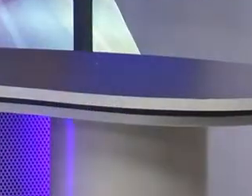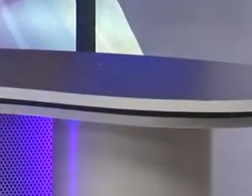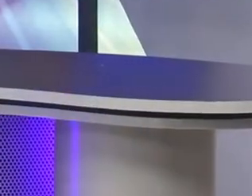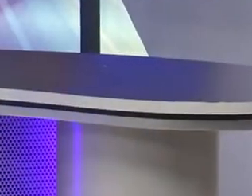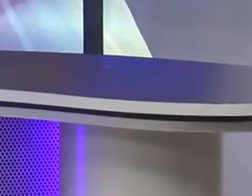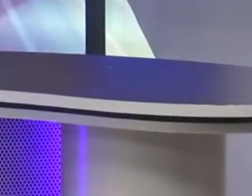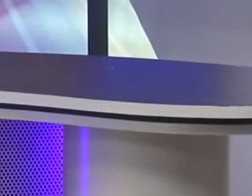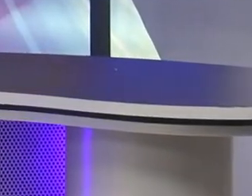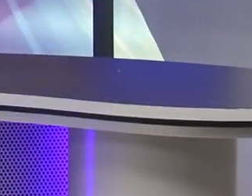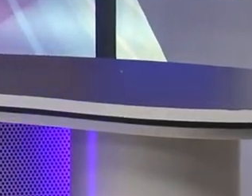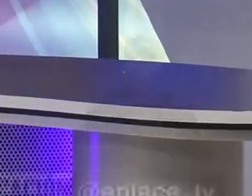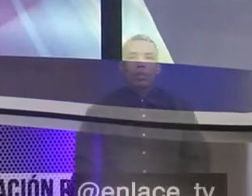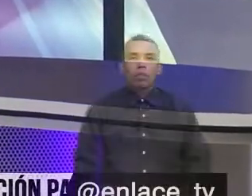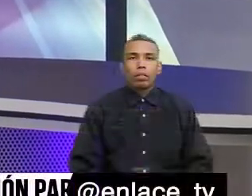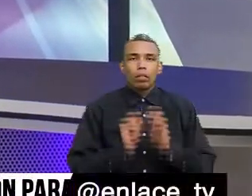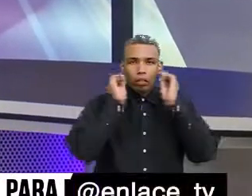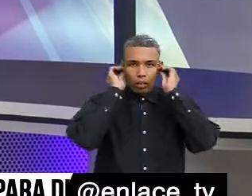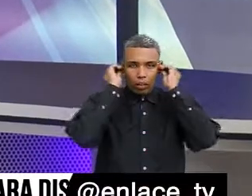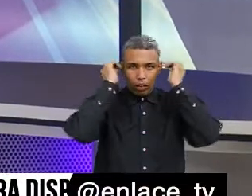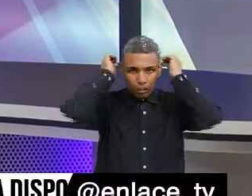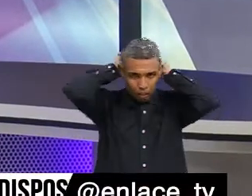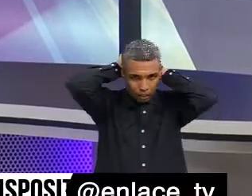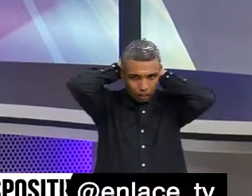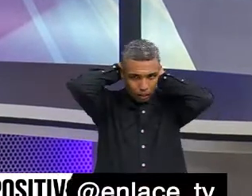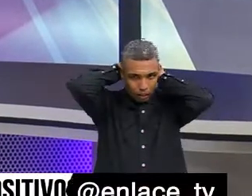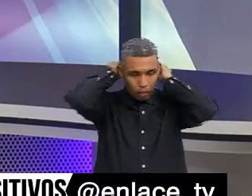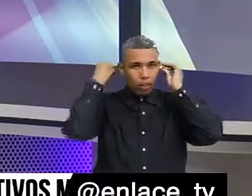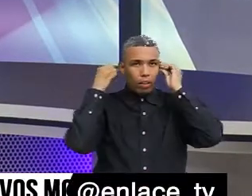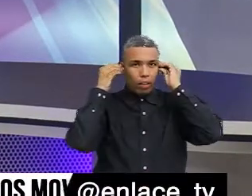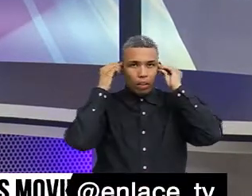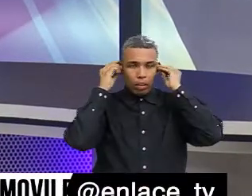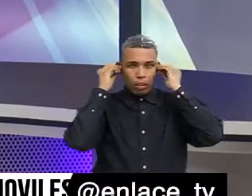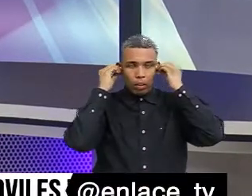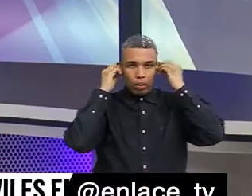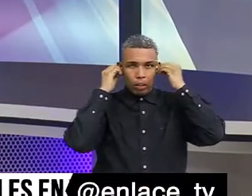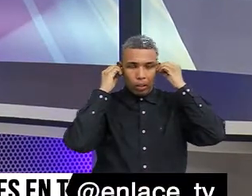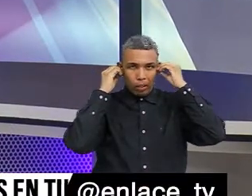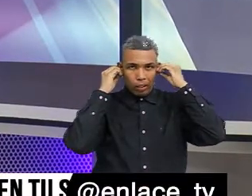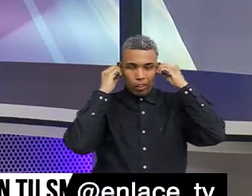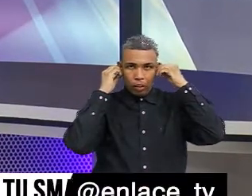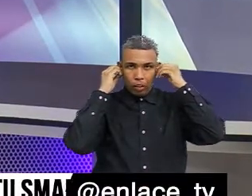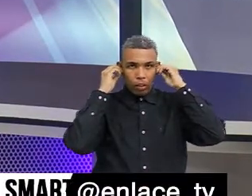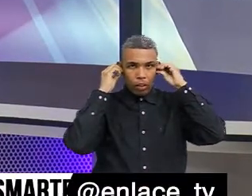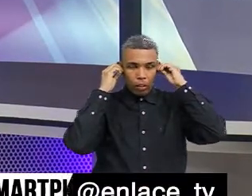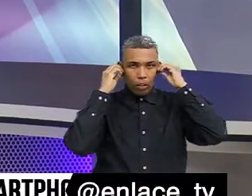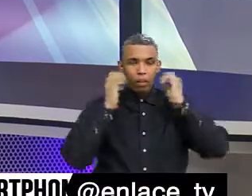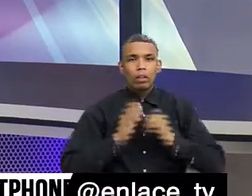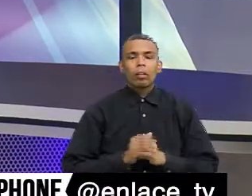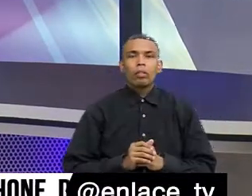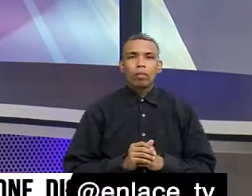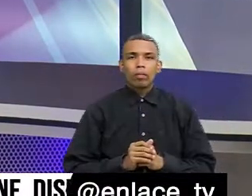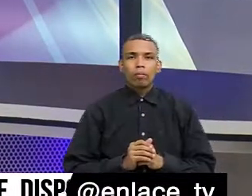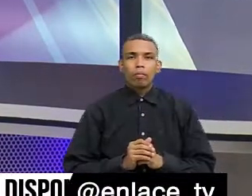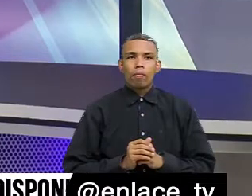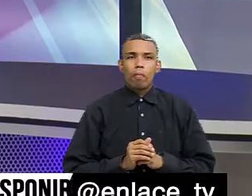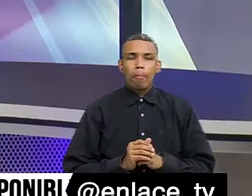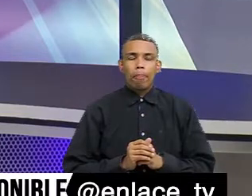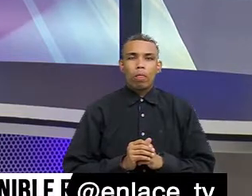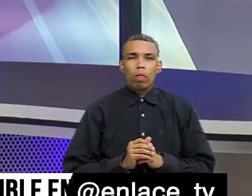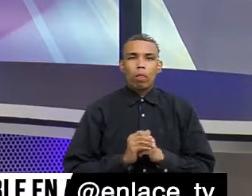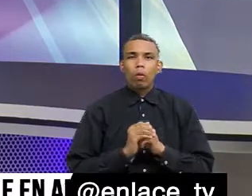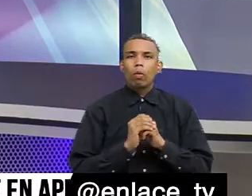seguimos en el noticiero que usted quiere ver gracias por continuar con nosotros fue socializado el impacto ambiental de edad de la doble calzada bucaramanga barrancabermeja